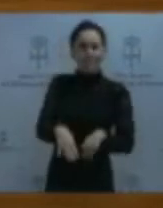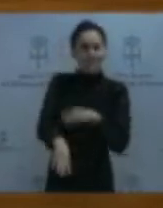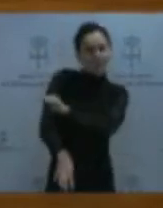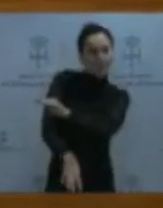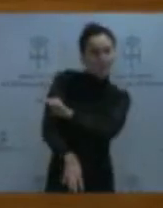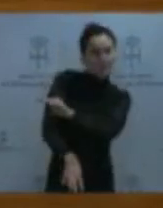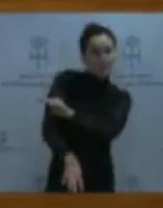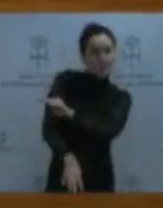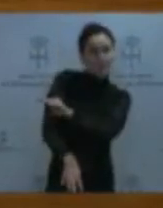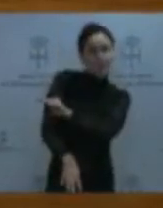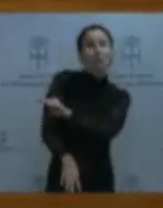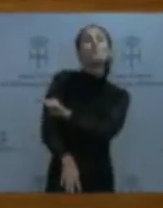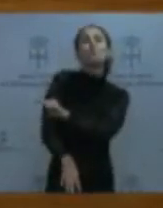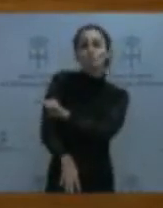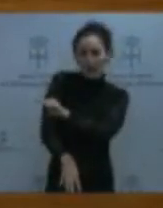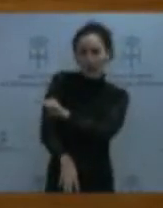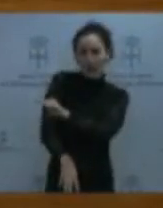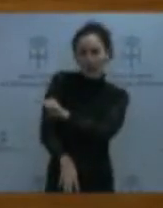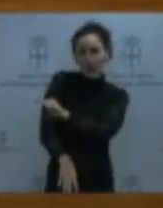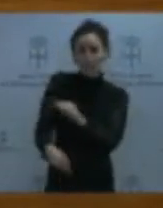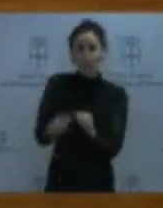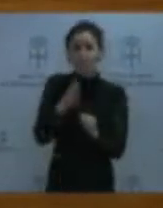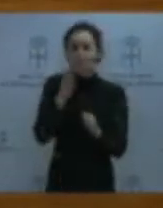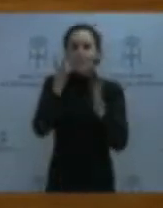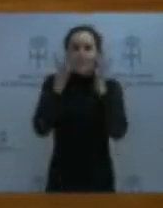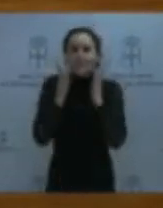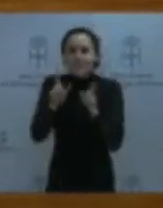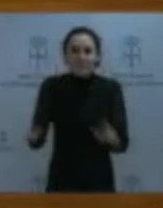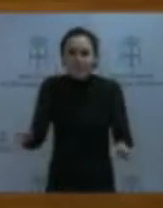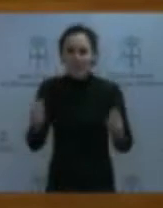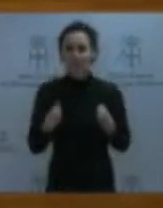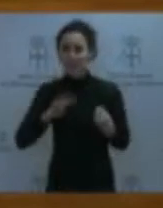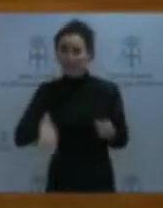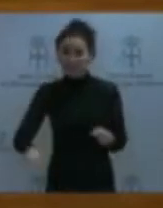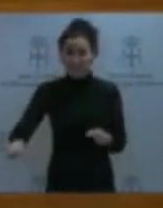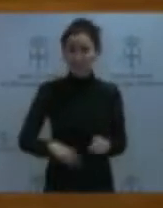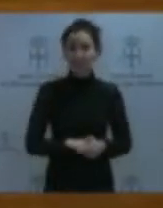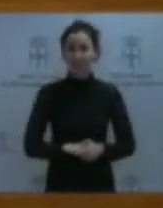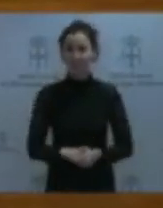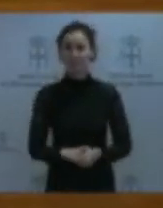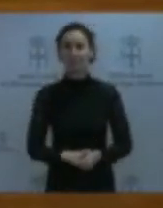la propia sociedad catalana. En cuanto a por qué